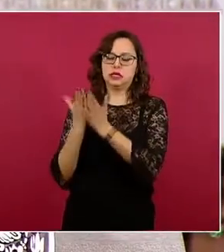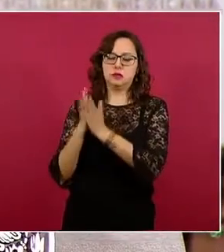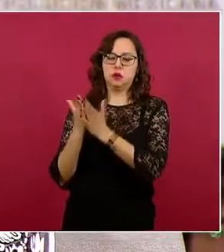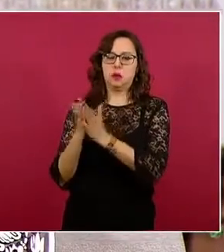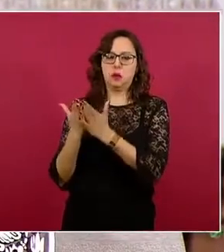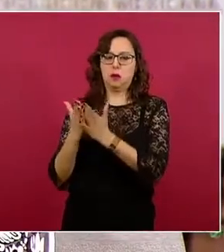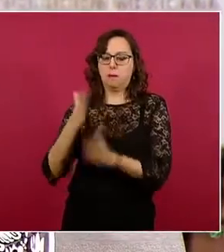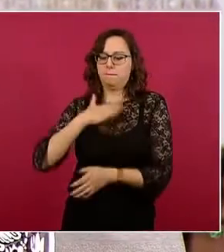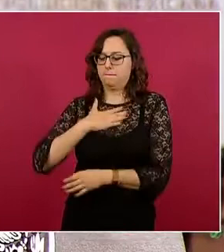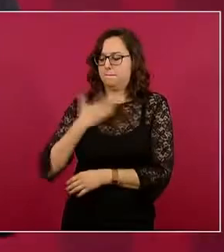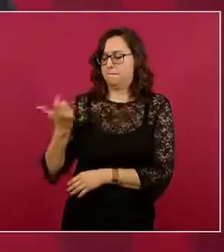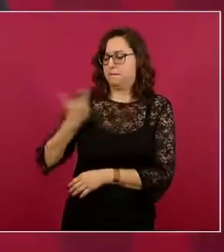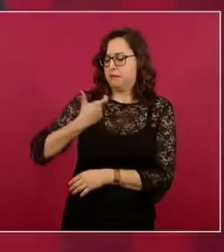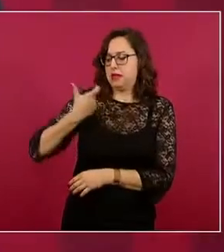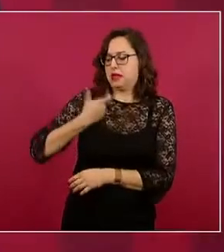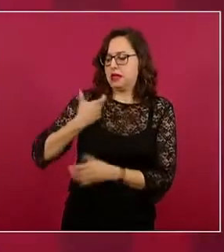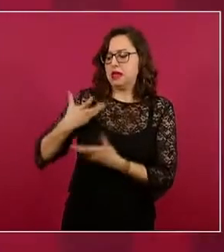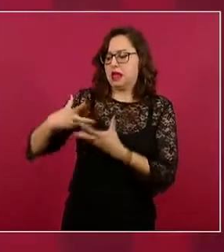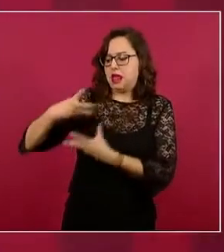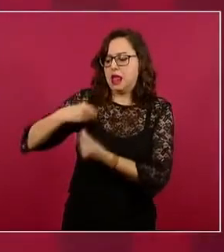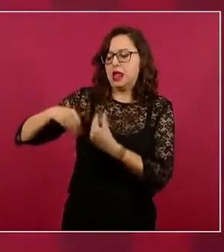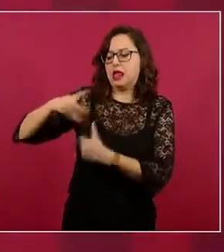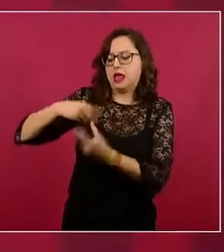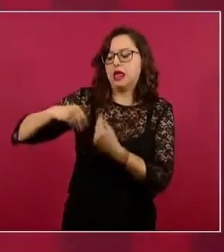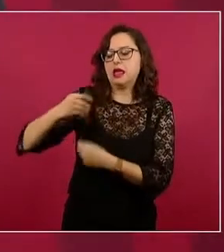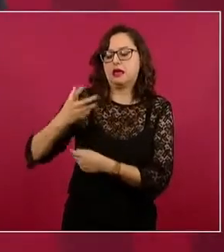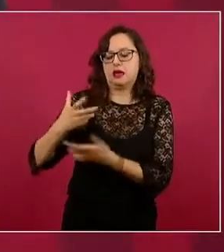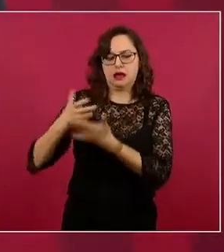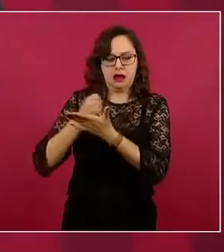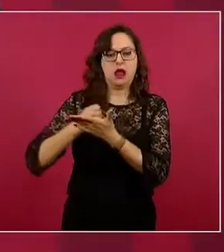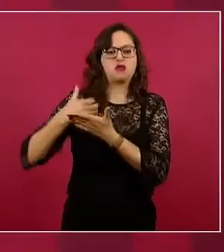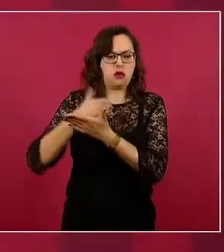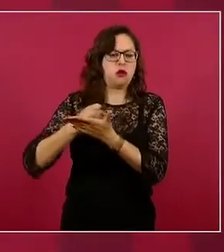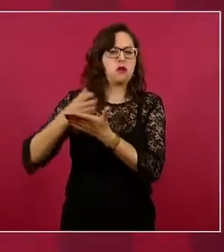los voy a heredar, ya están